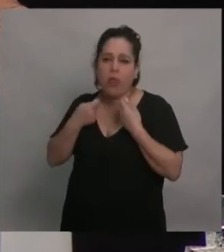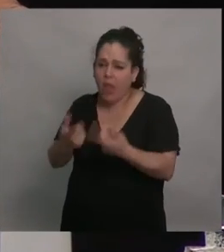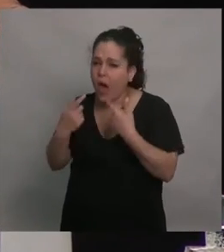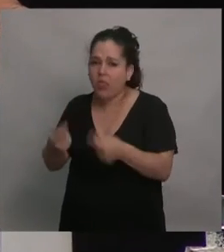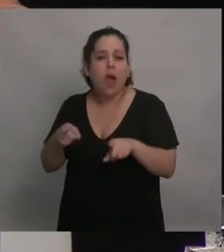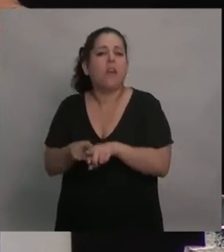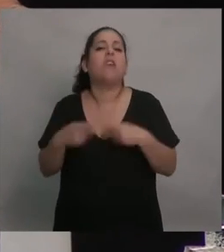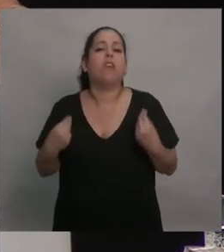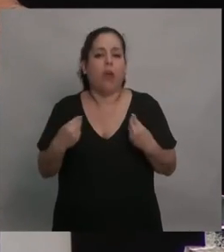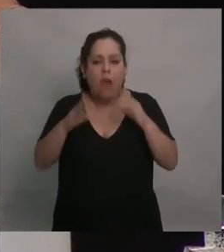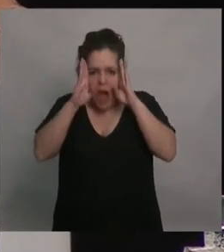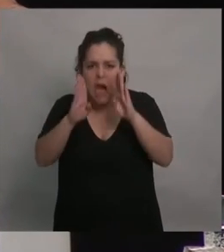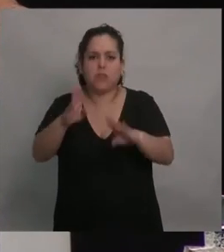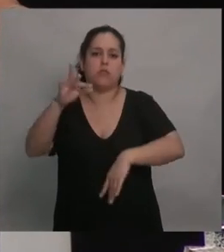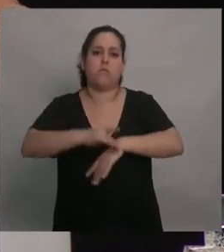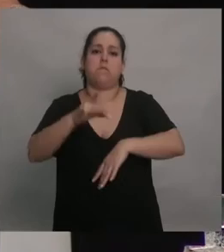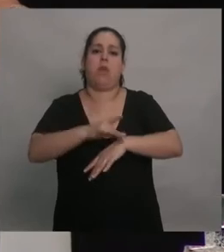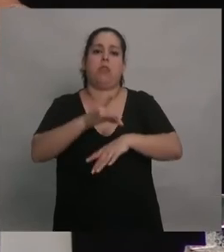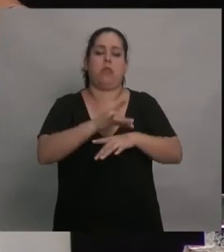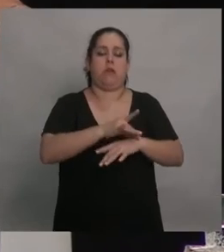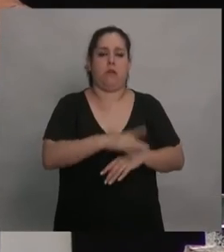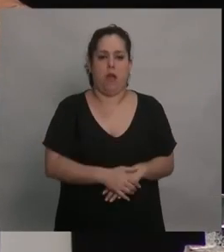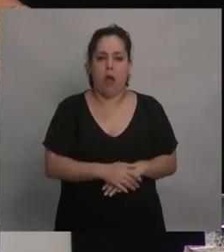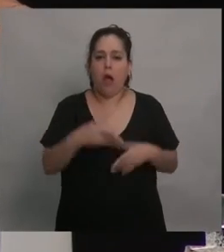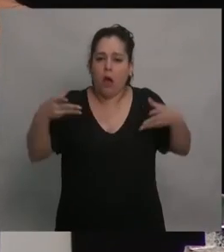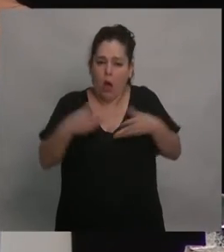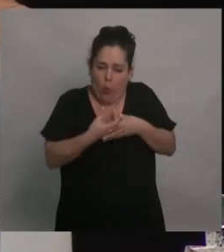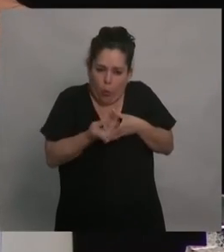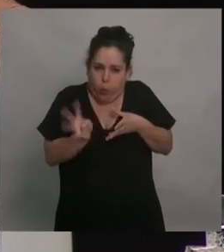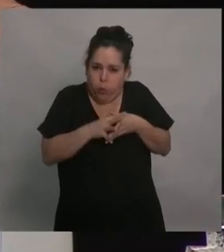atención médica, a pesar del bloqueo.